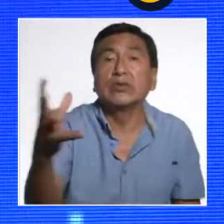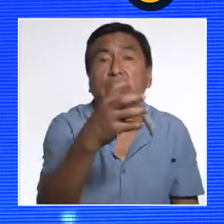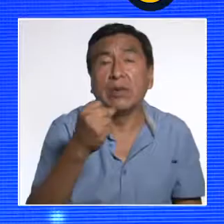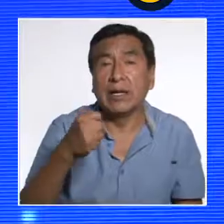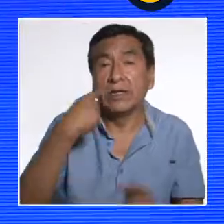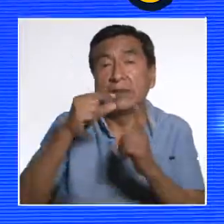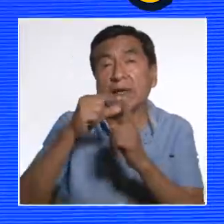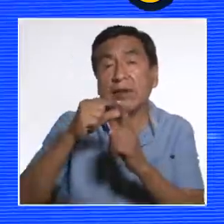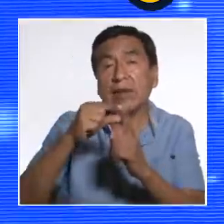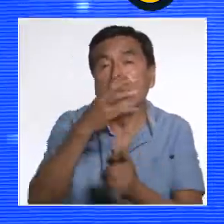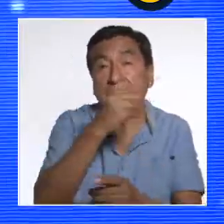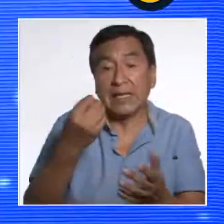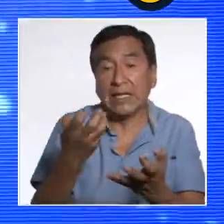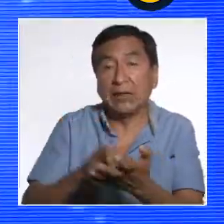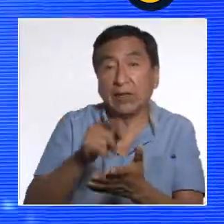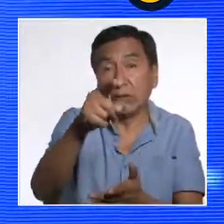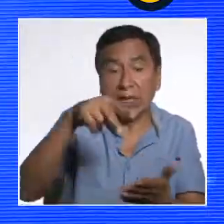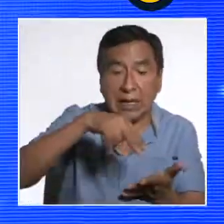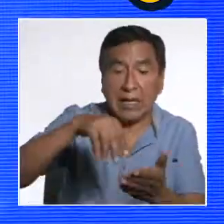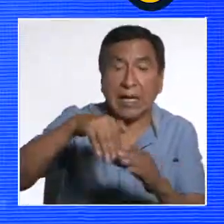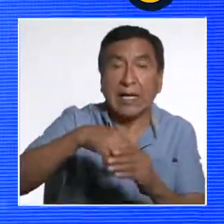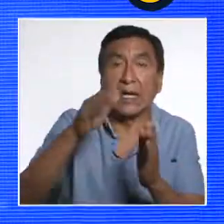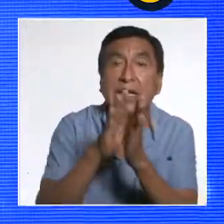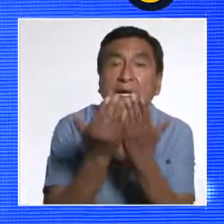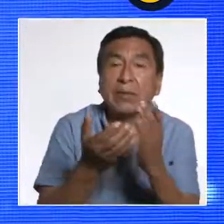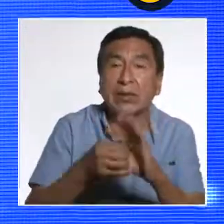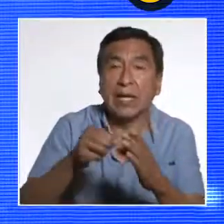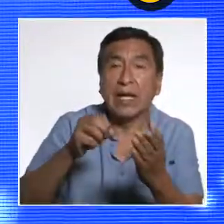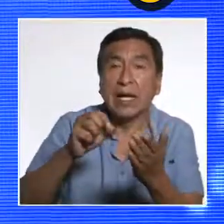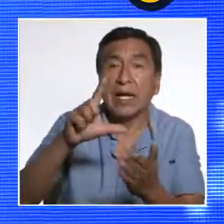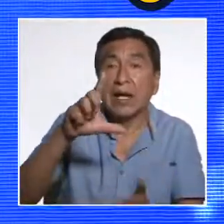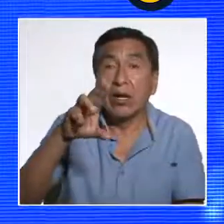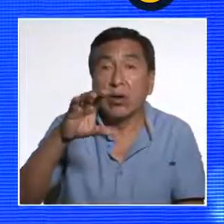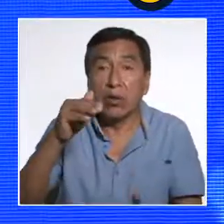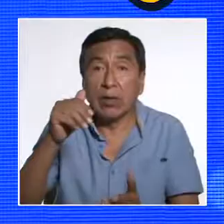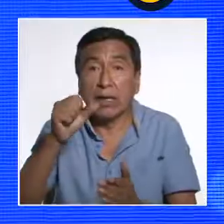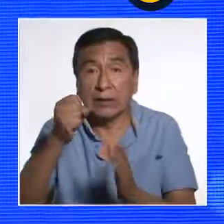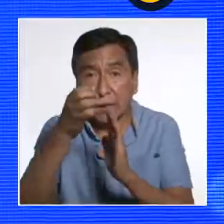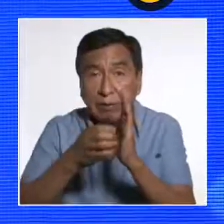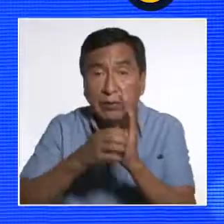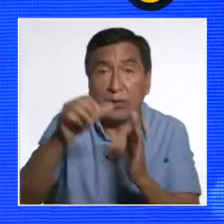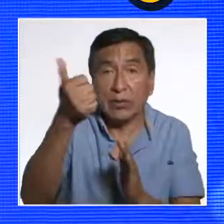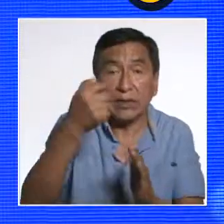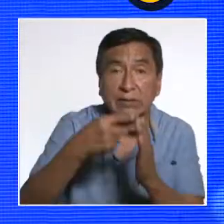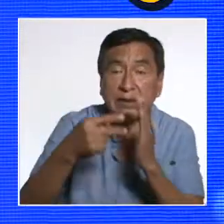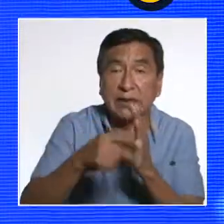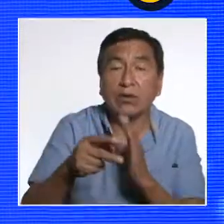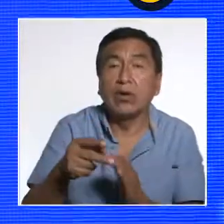palabra, y quiero que usted lea la palabra en el libro de Lucas, capítulo 10,